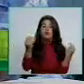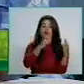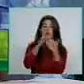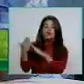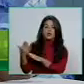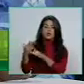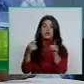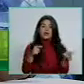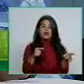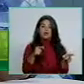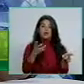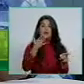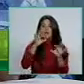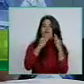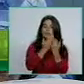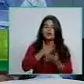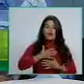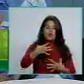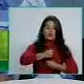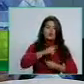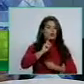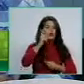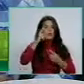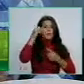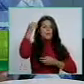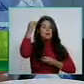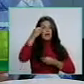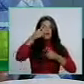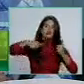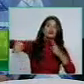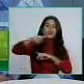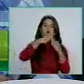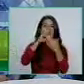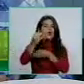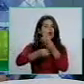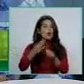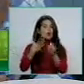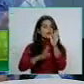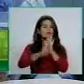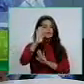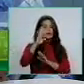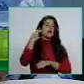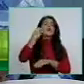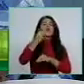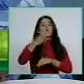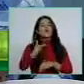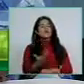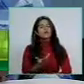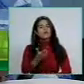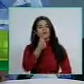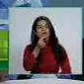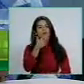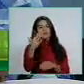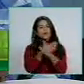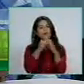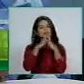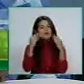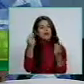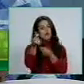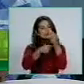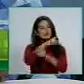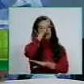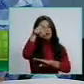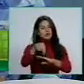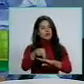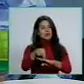a una economía comunal dentro del municipio. Bueno, en función de esas habilidades y esa fortaleza, ¿cómo nosotros podemos arrimar a la economía